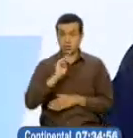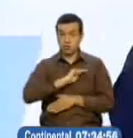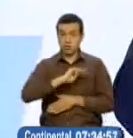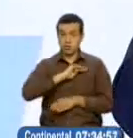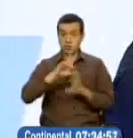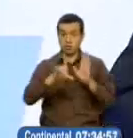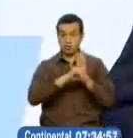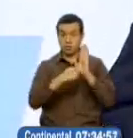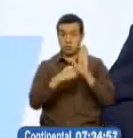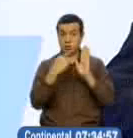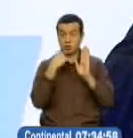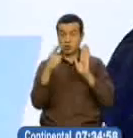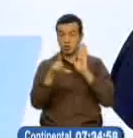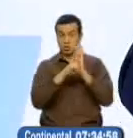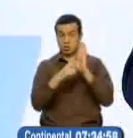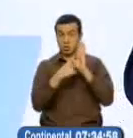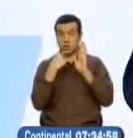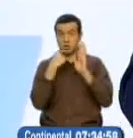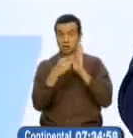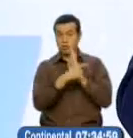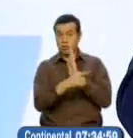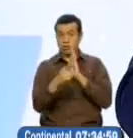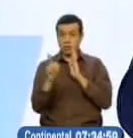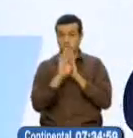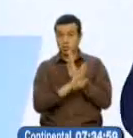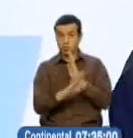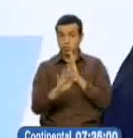ley señala cuáles son